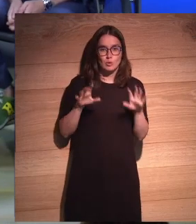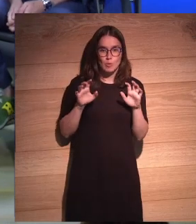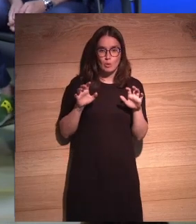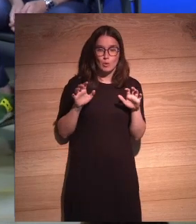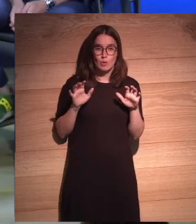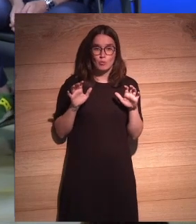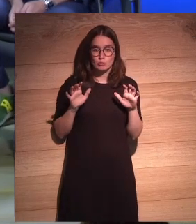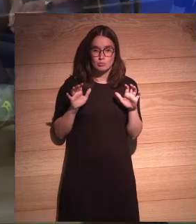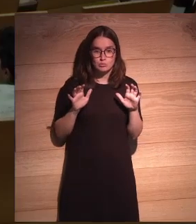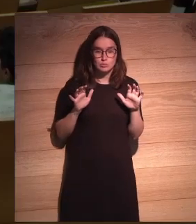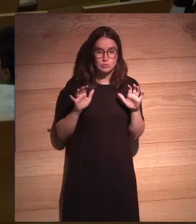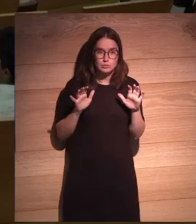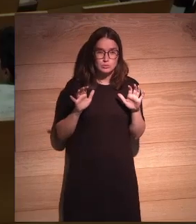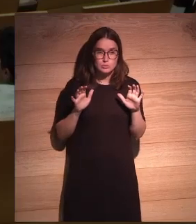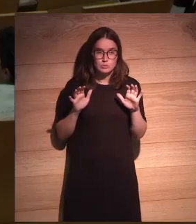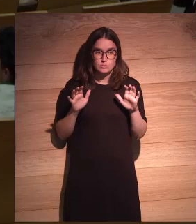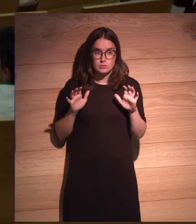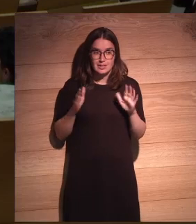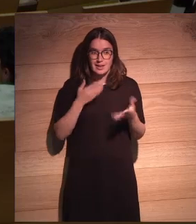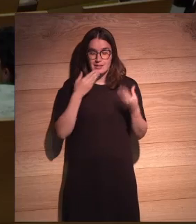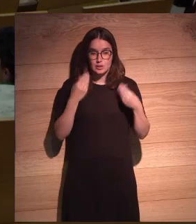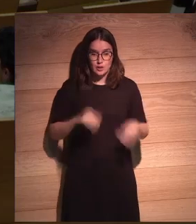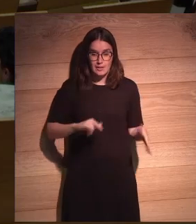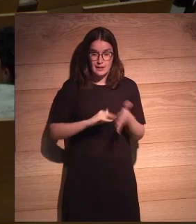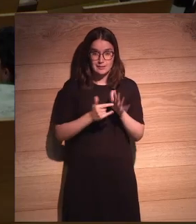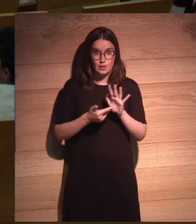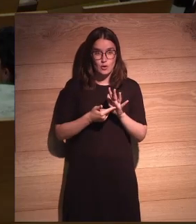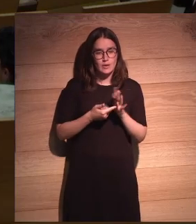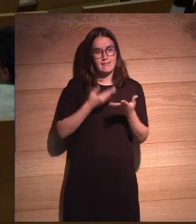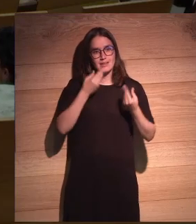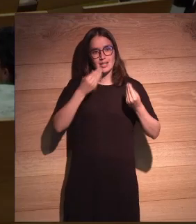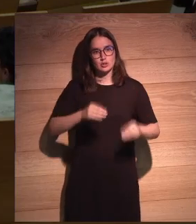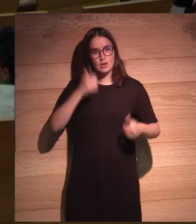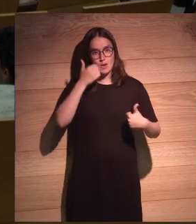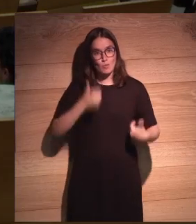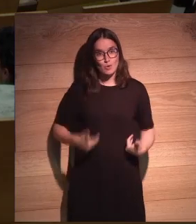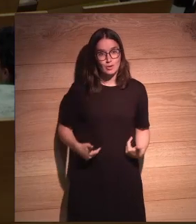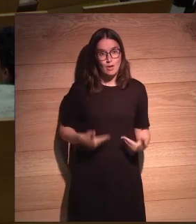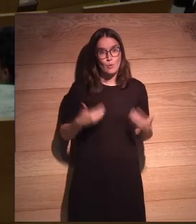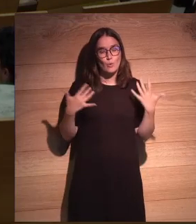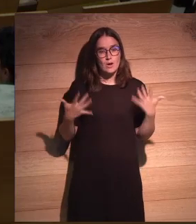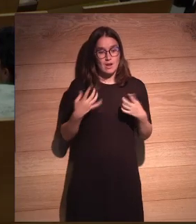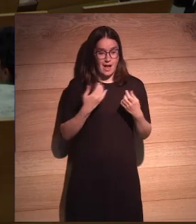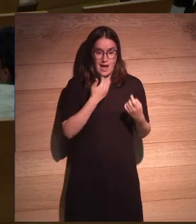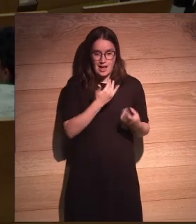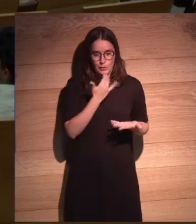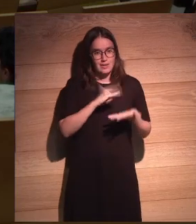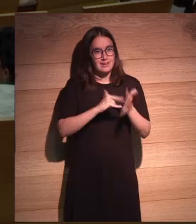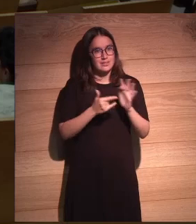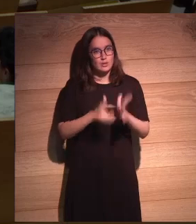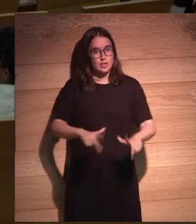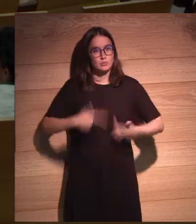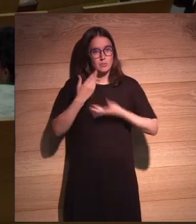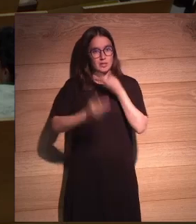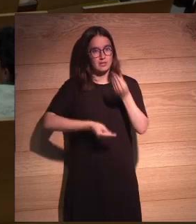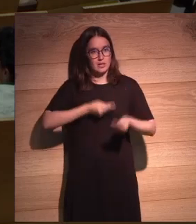aprendido en la historia de la tecnología y en la historia de la humanidad, es que cualquier cosa que la tecnología nos